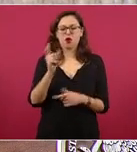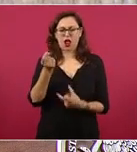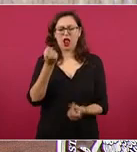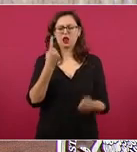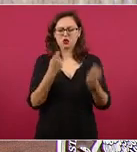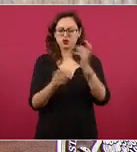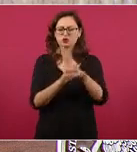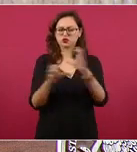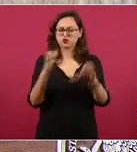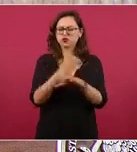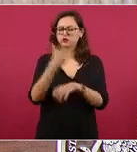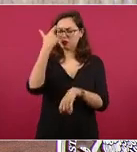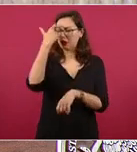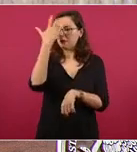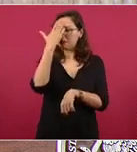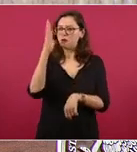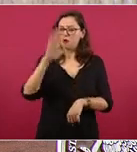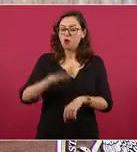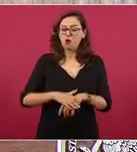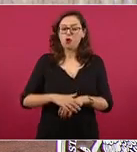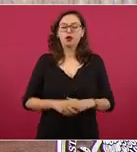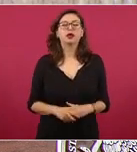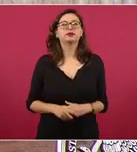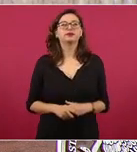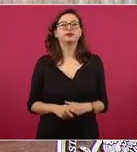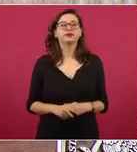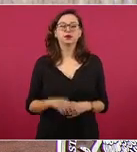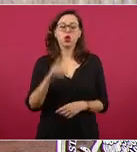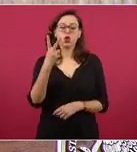Hace como 2 años